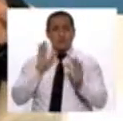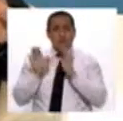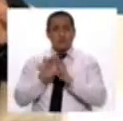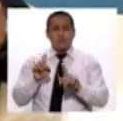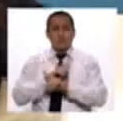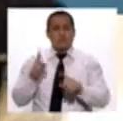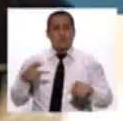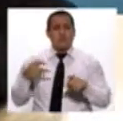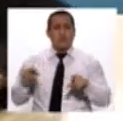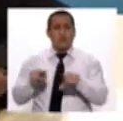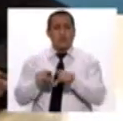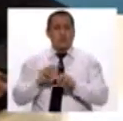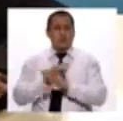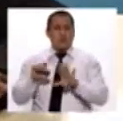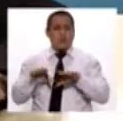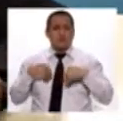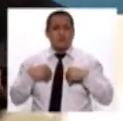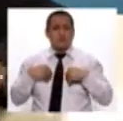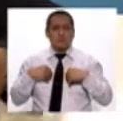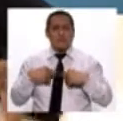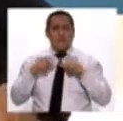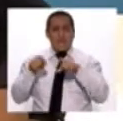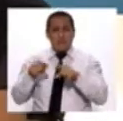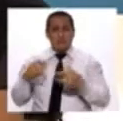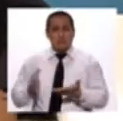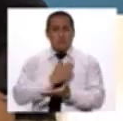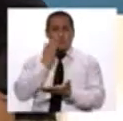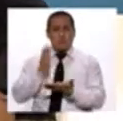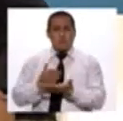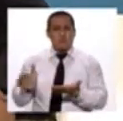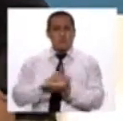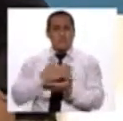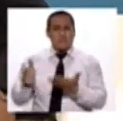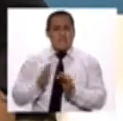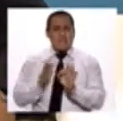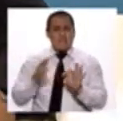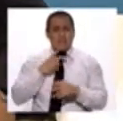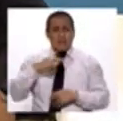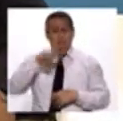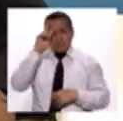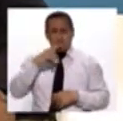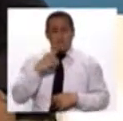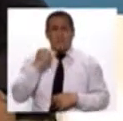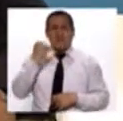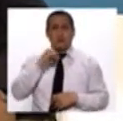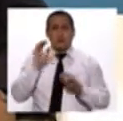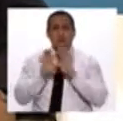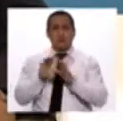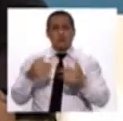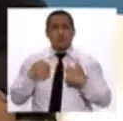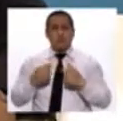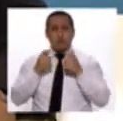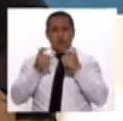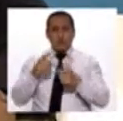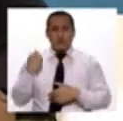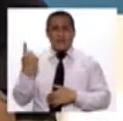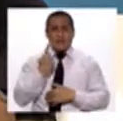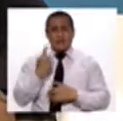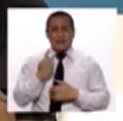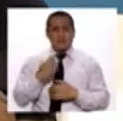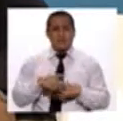es inconstitucional y no me da la gana de aplicarla. Eso es el caos. No hay un solo país en el derecho comparado que tenga el llamado control